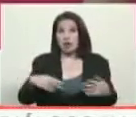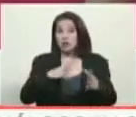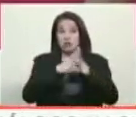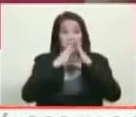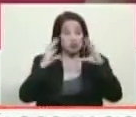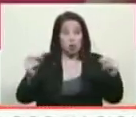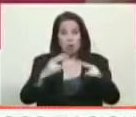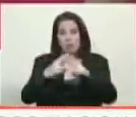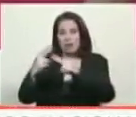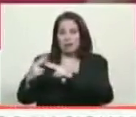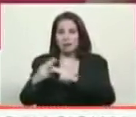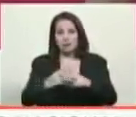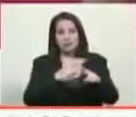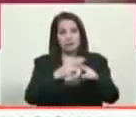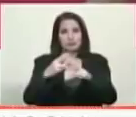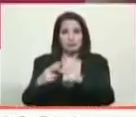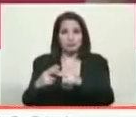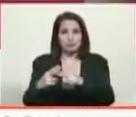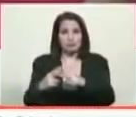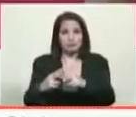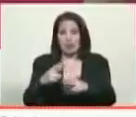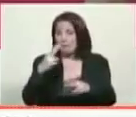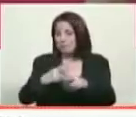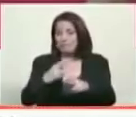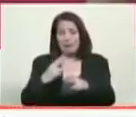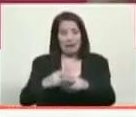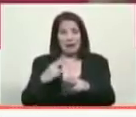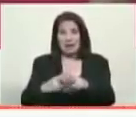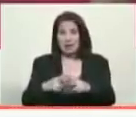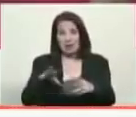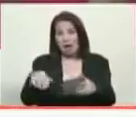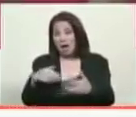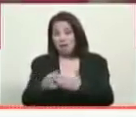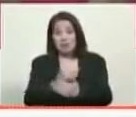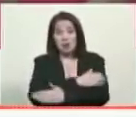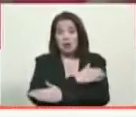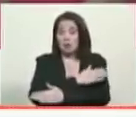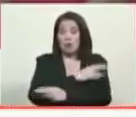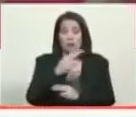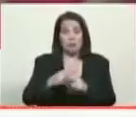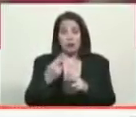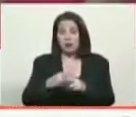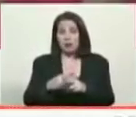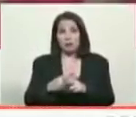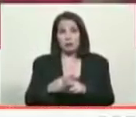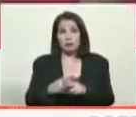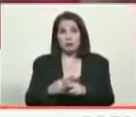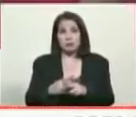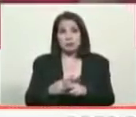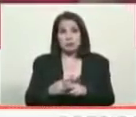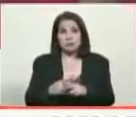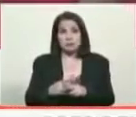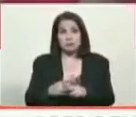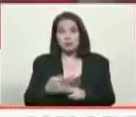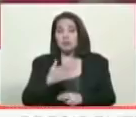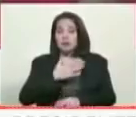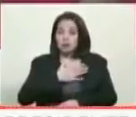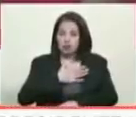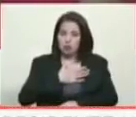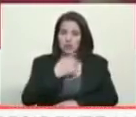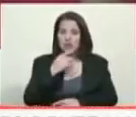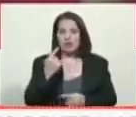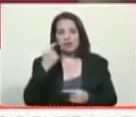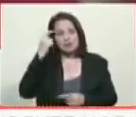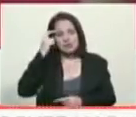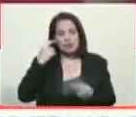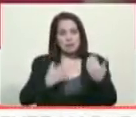todos. Todos estamos en peligro. Hasta los escuálidos están en peligro. Y yo lo dije el día